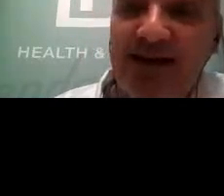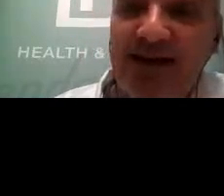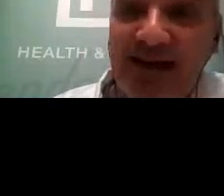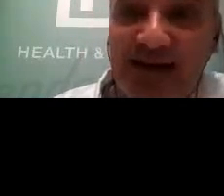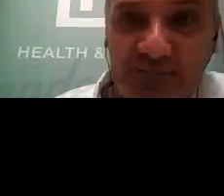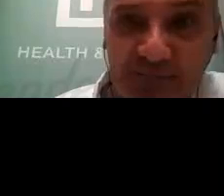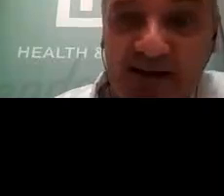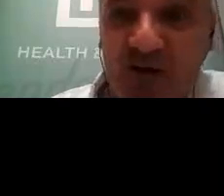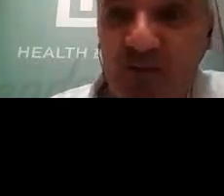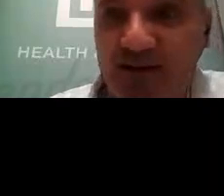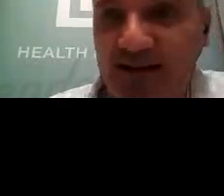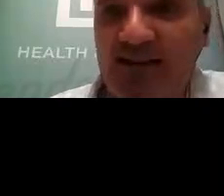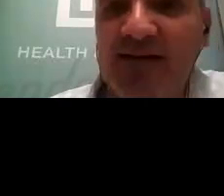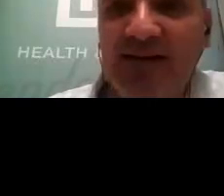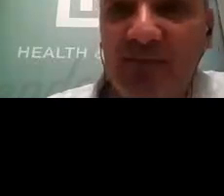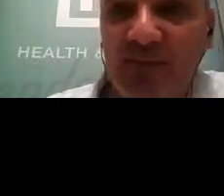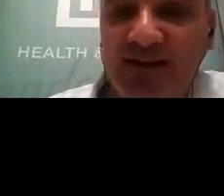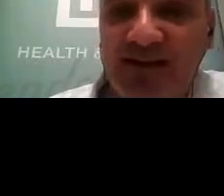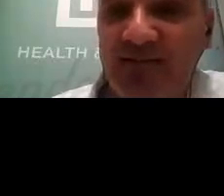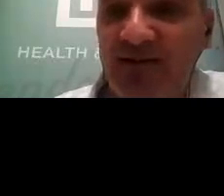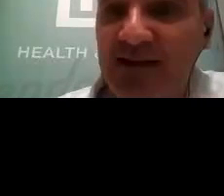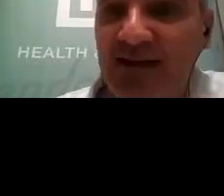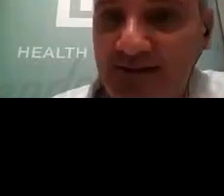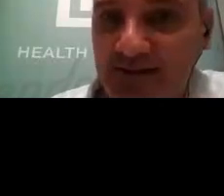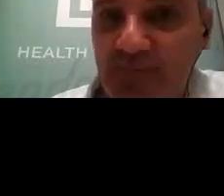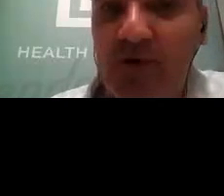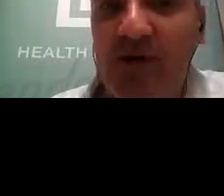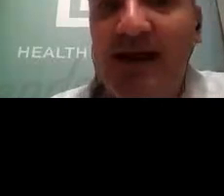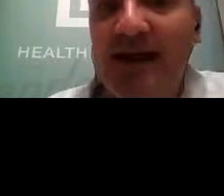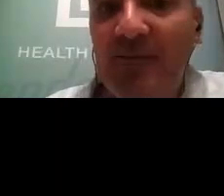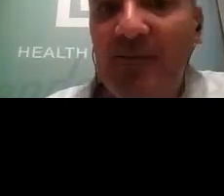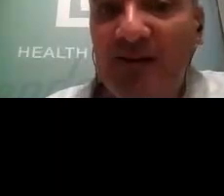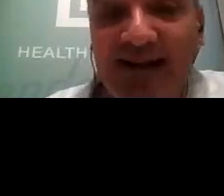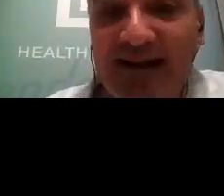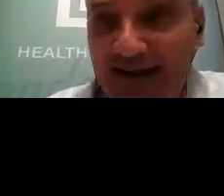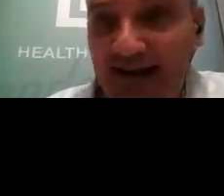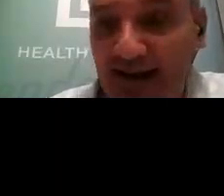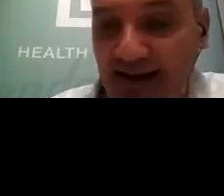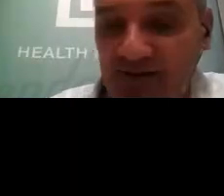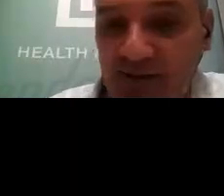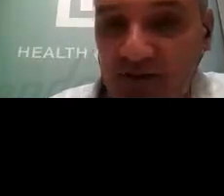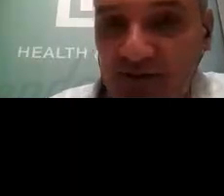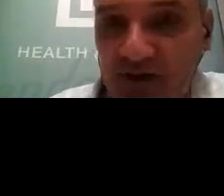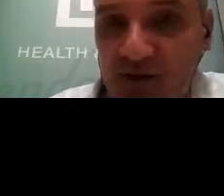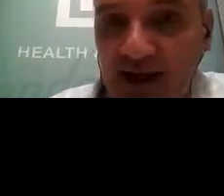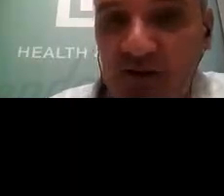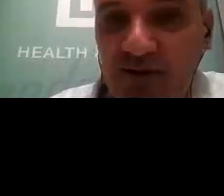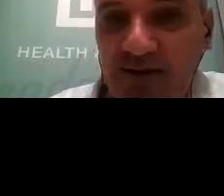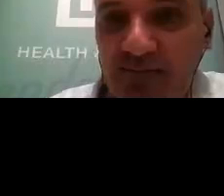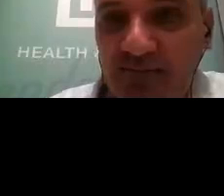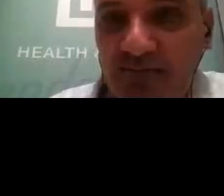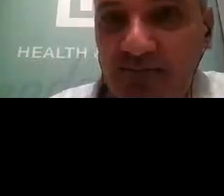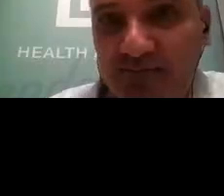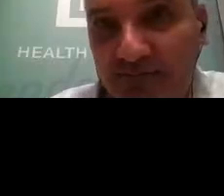disminuir el impacto que puede tener la diabetes, que puede tener enfermedades de este tipo. Pensar que en la inflamación de bajo grado